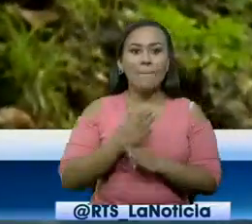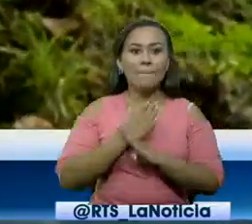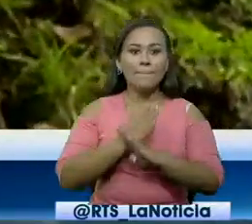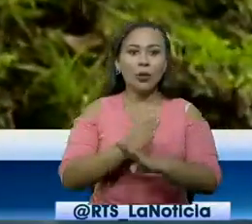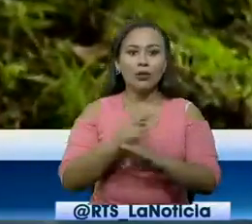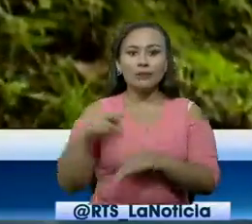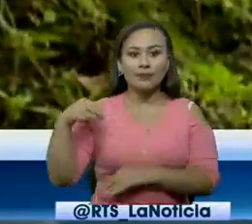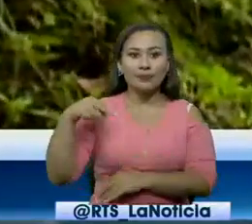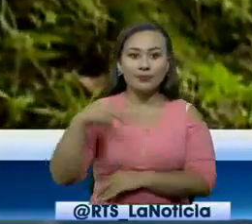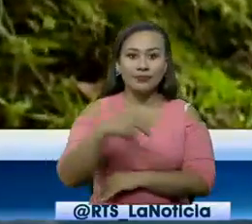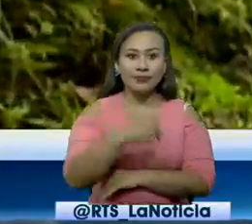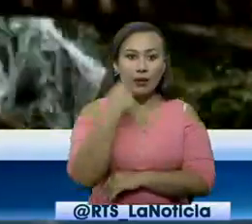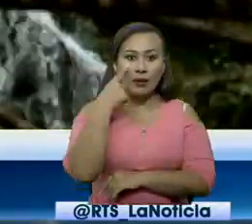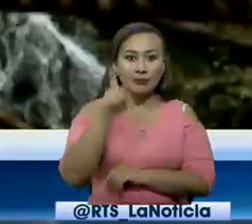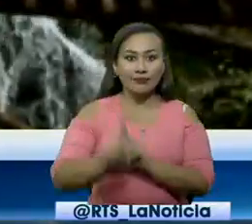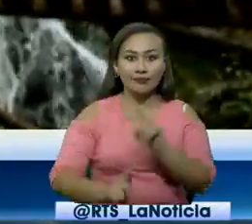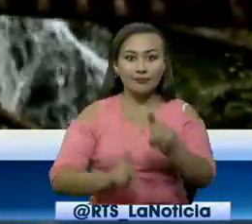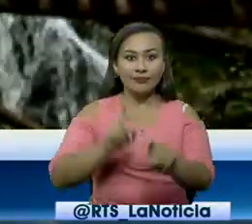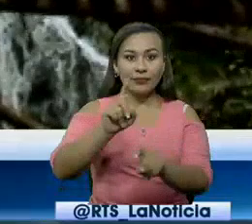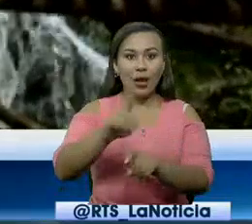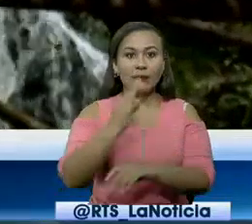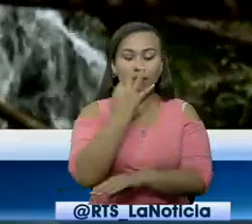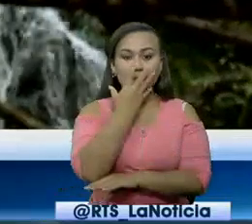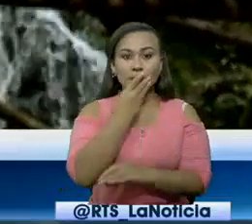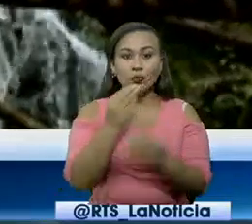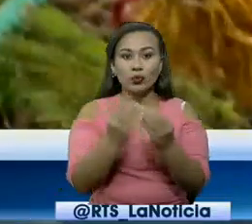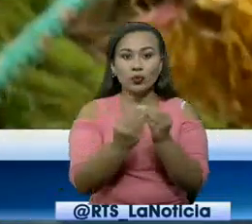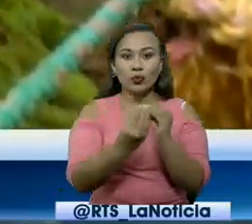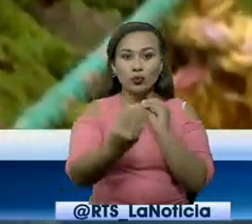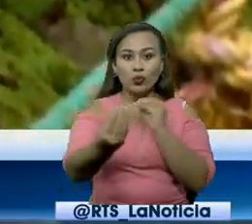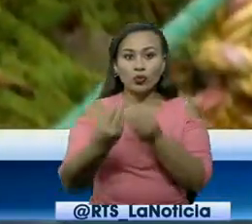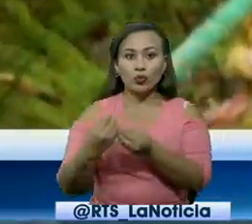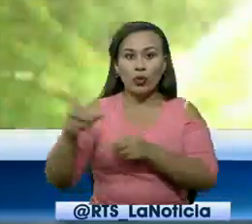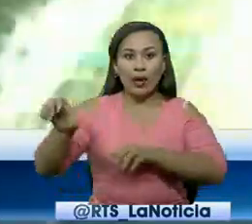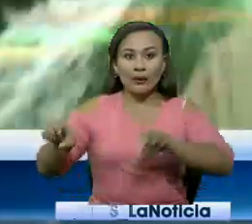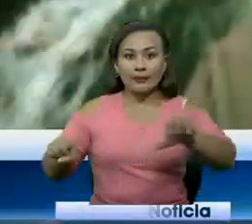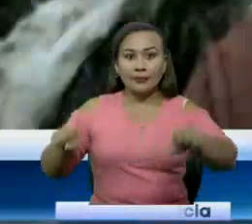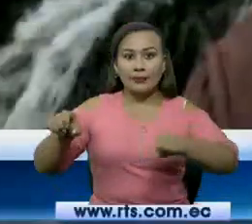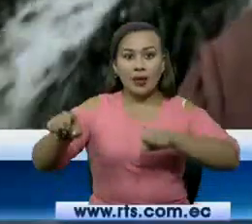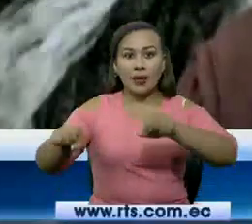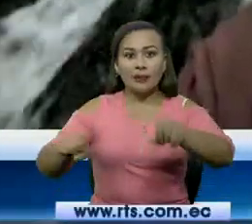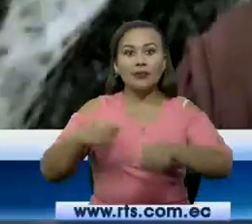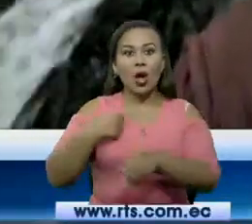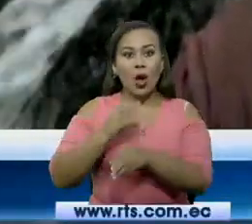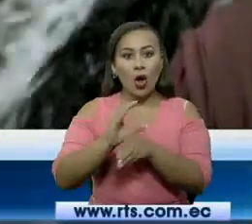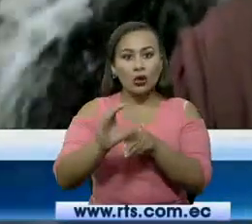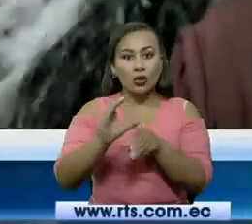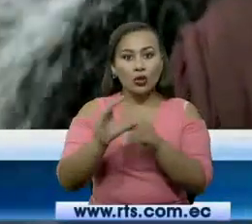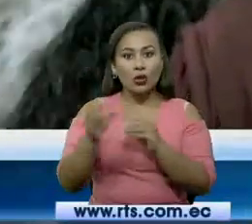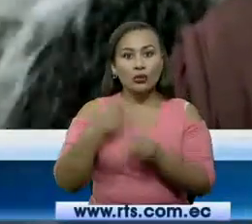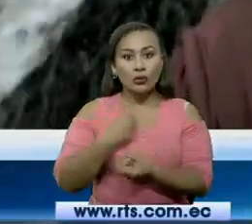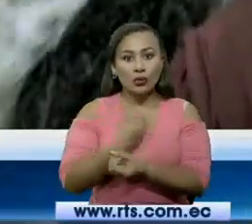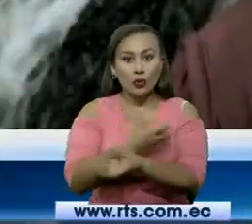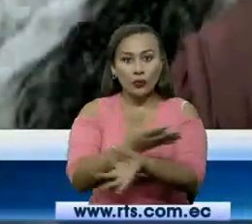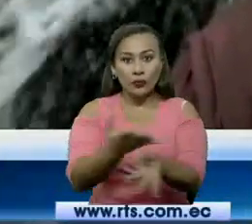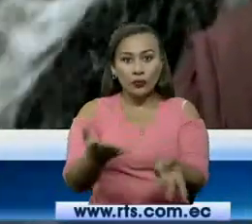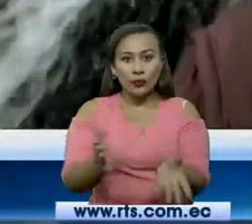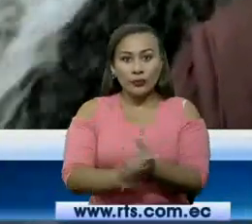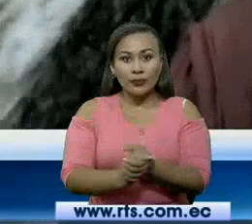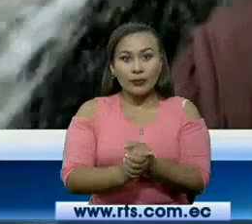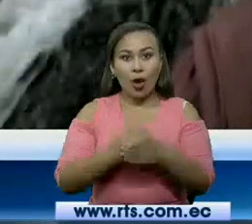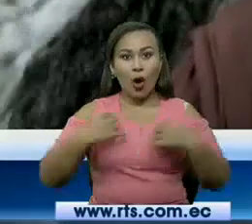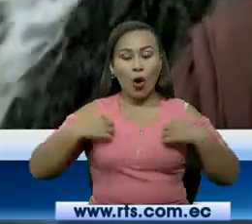los turistas, se han habilitado gradas, rústicos pasamanos y cuerdas. El consejo que les doy es que traigan ropa de